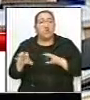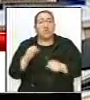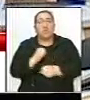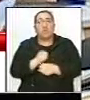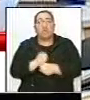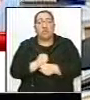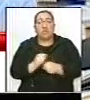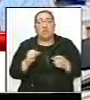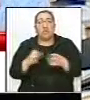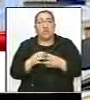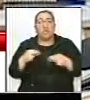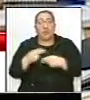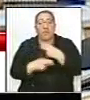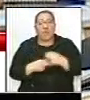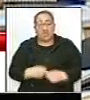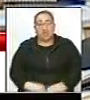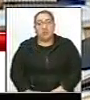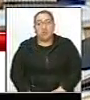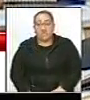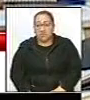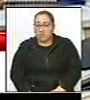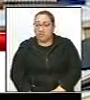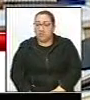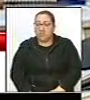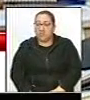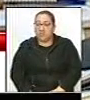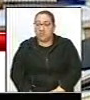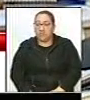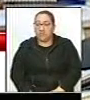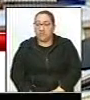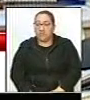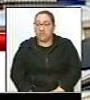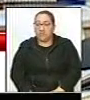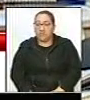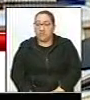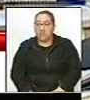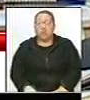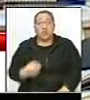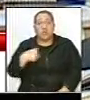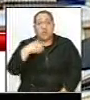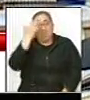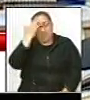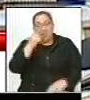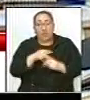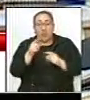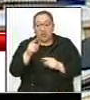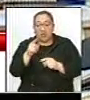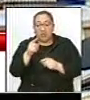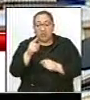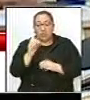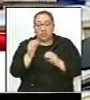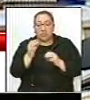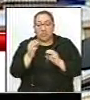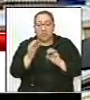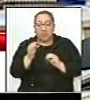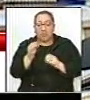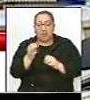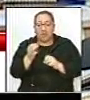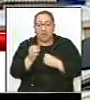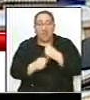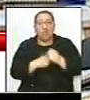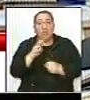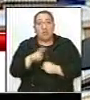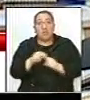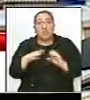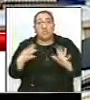los commodities a nivel internacional. Esto lo sabemos, y que ciertamente ponen en cuestión los presupuestos mismos previstos para el 2019, en el